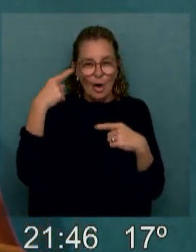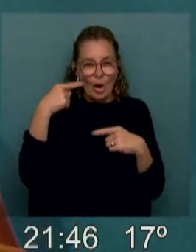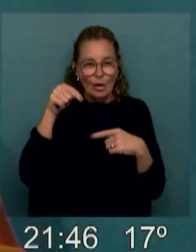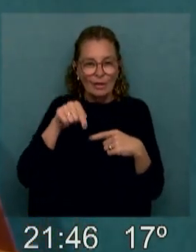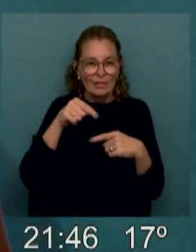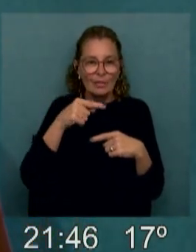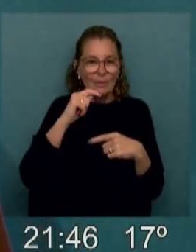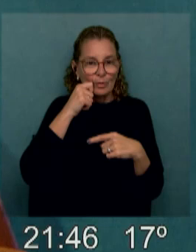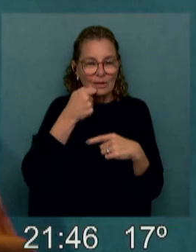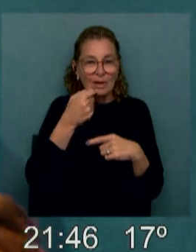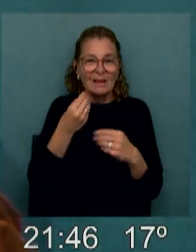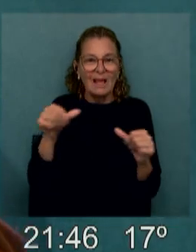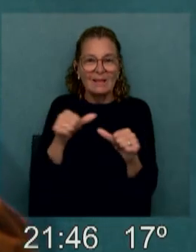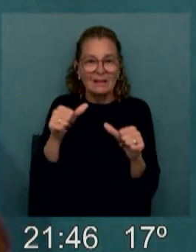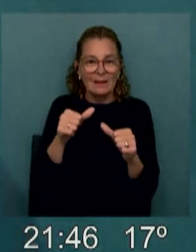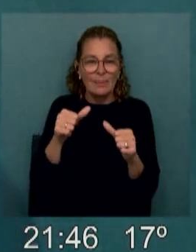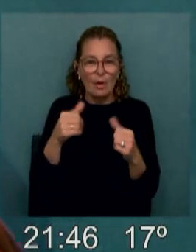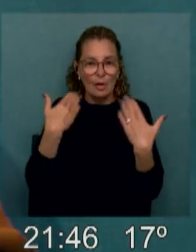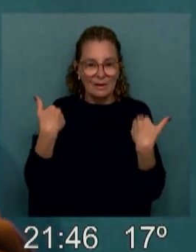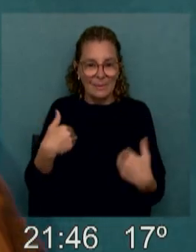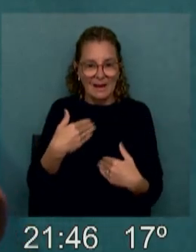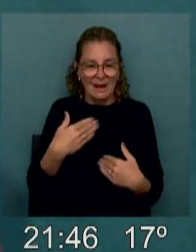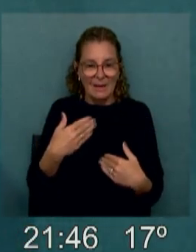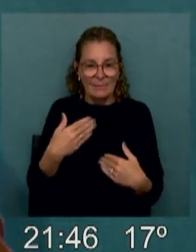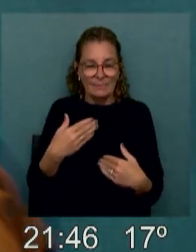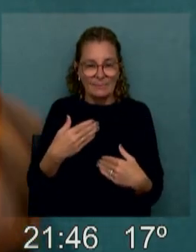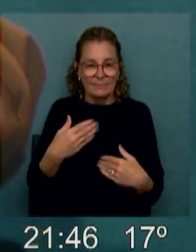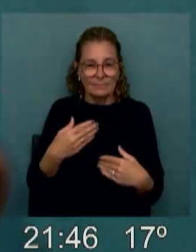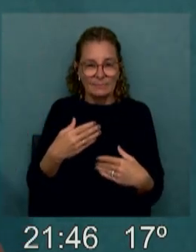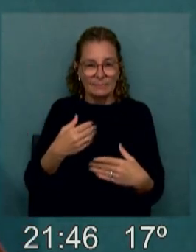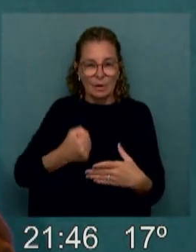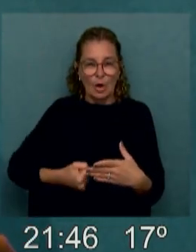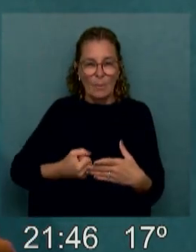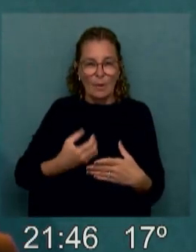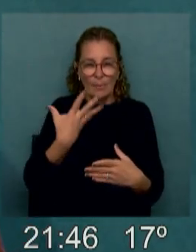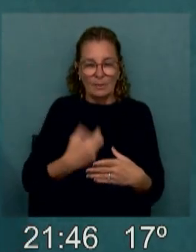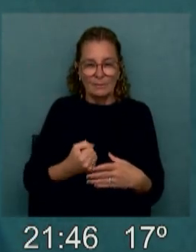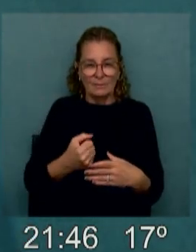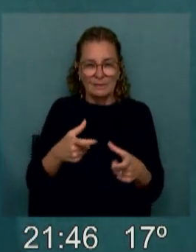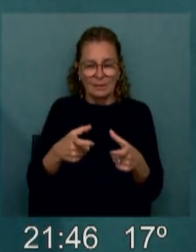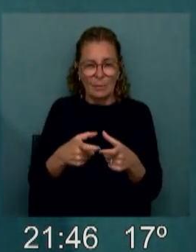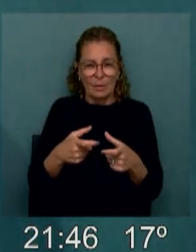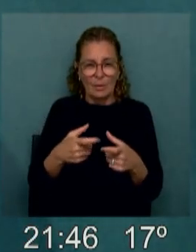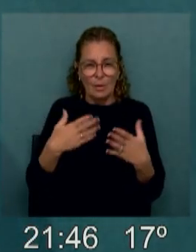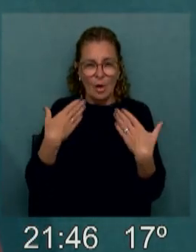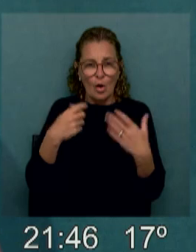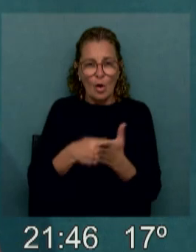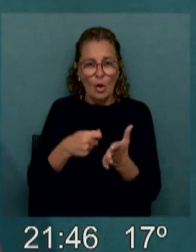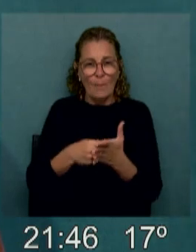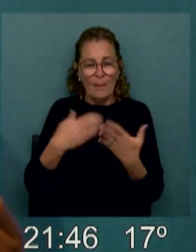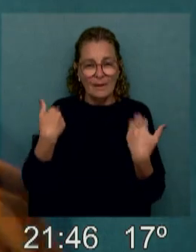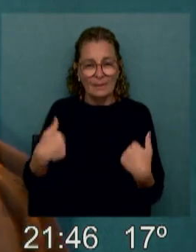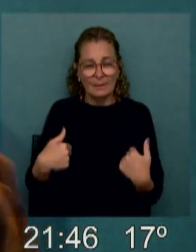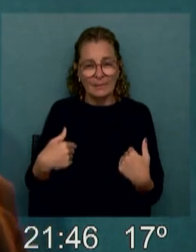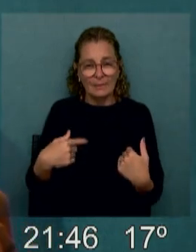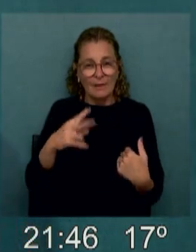y fue como, bueno, ¿qué hacemos? Inventamos una remera que viene con un código, que te bajas el disco y la gente, en vez de comprar un disco, compra una remera. Exacto. La